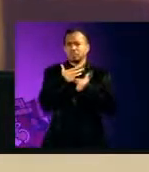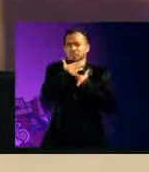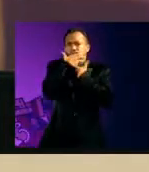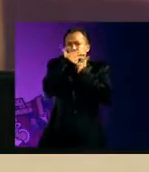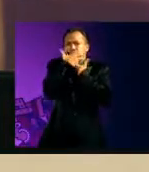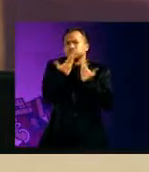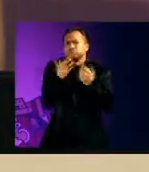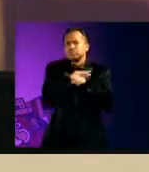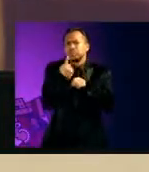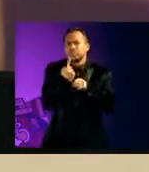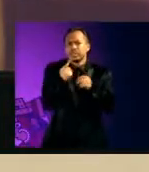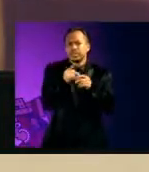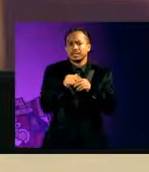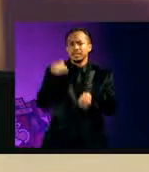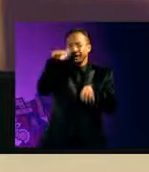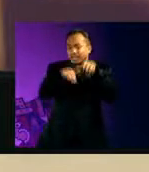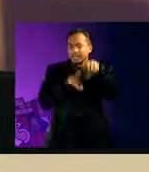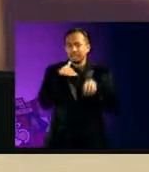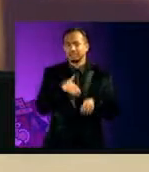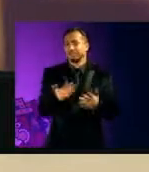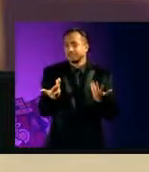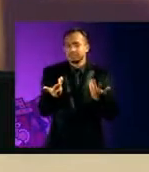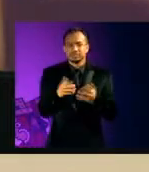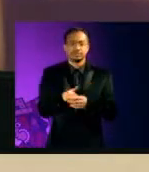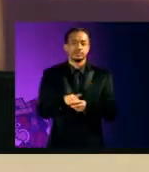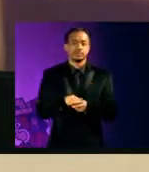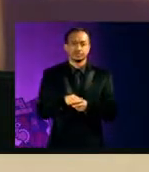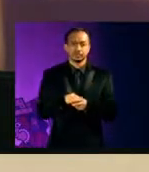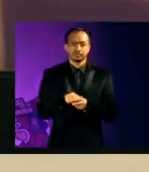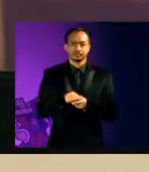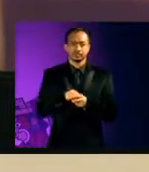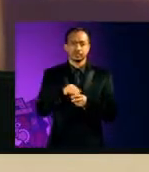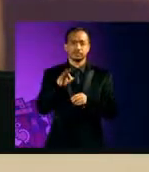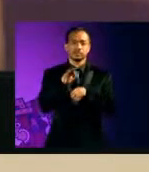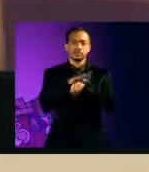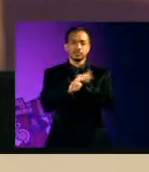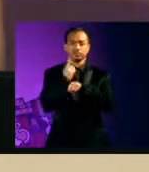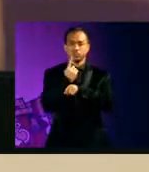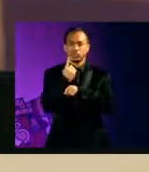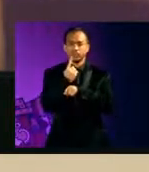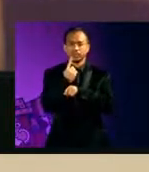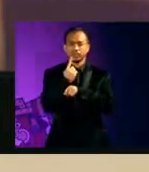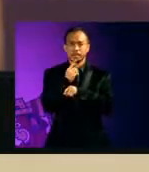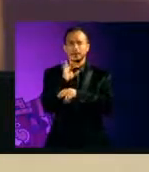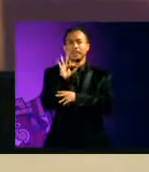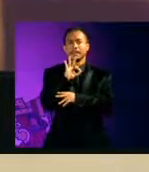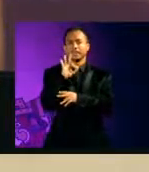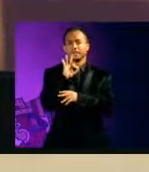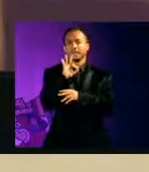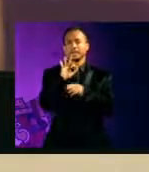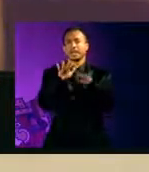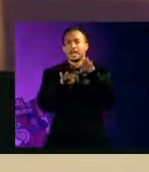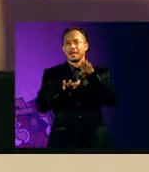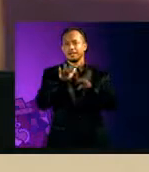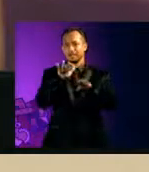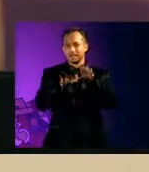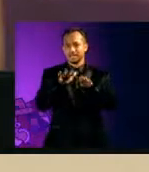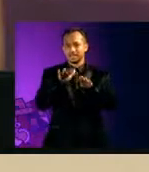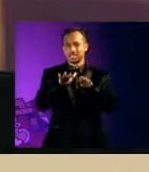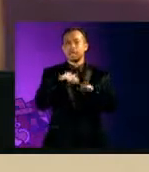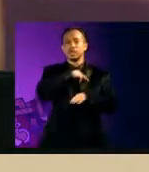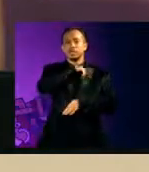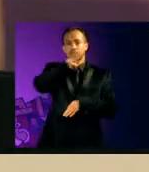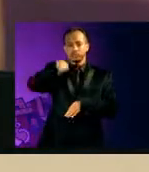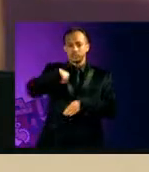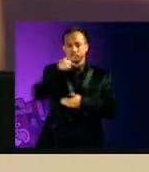con los hermanos es que probablemente es son los que queremos que conocemos y los que más desconocemos